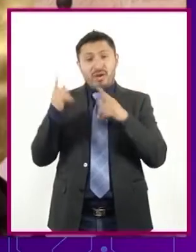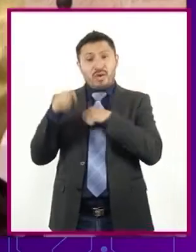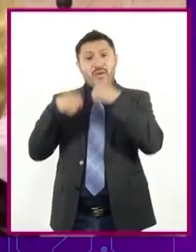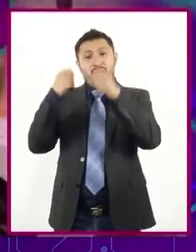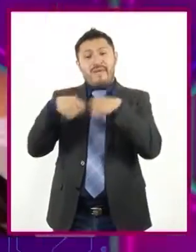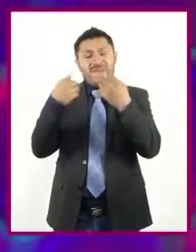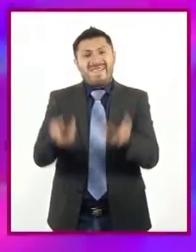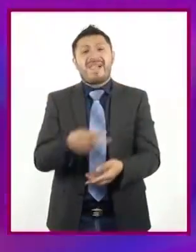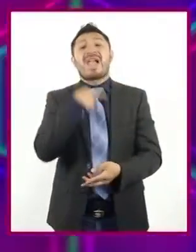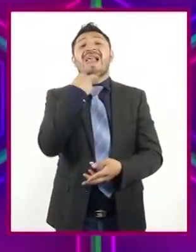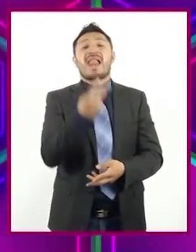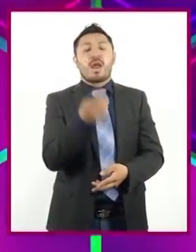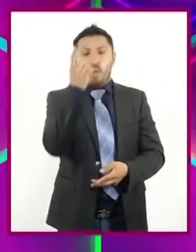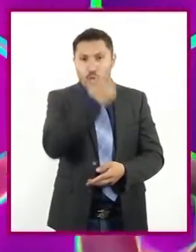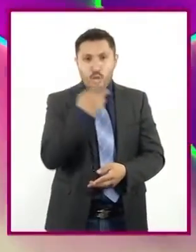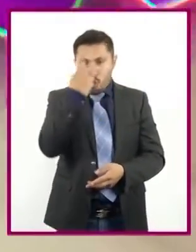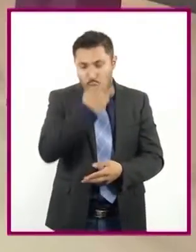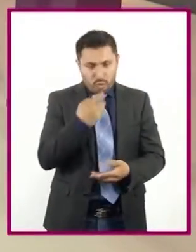oral.